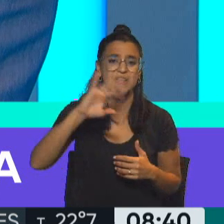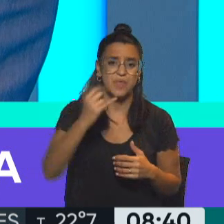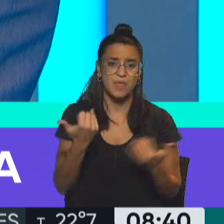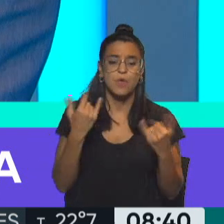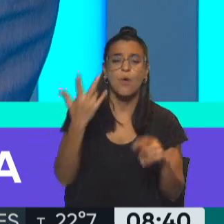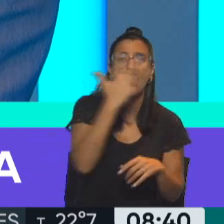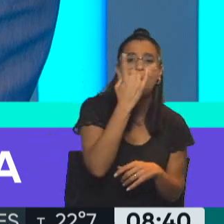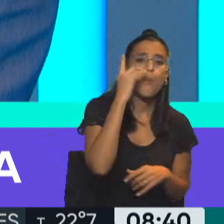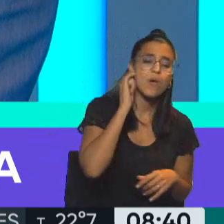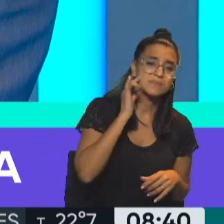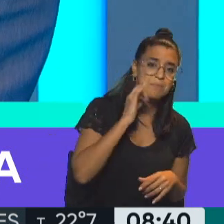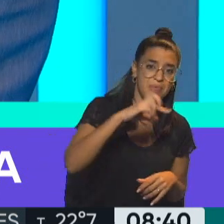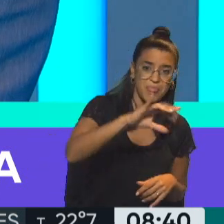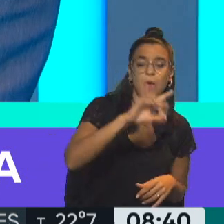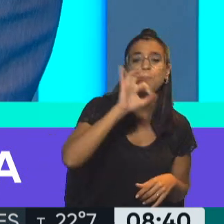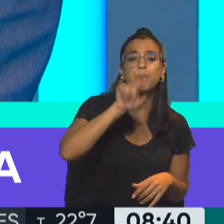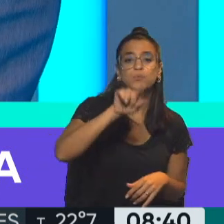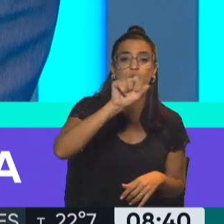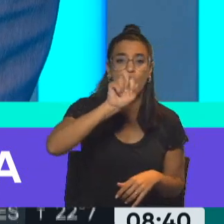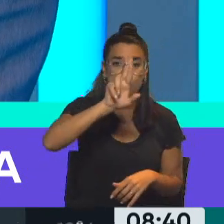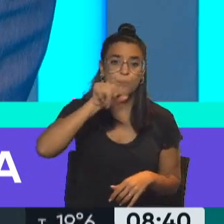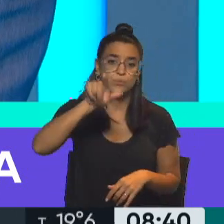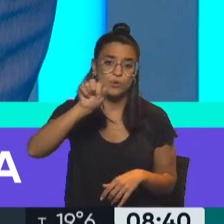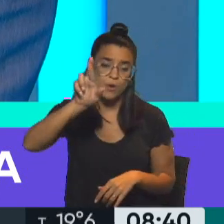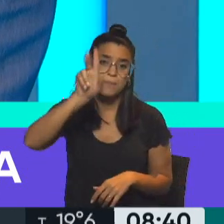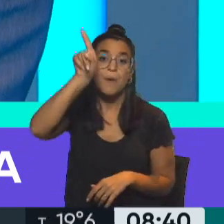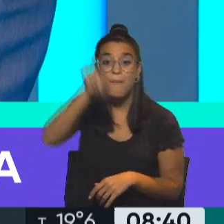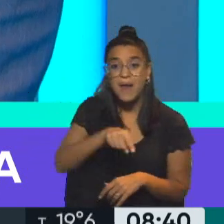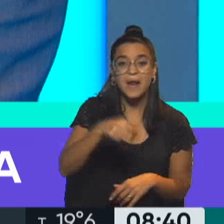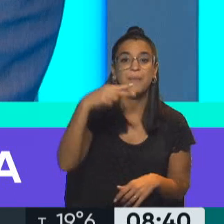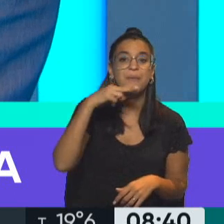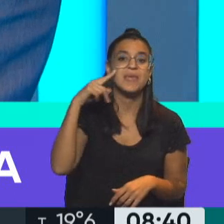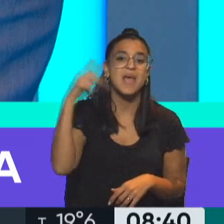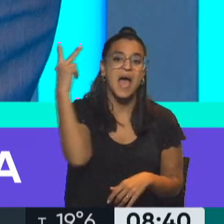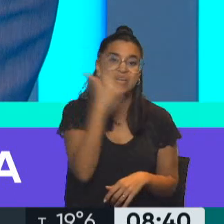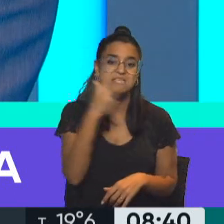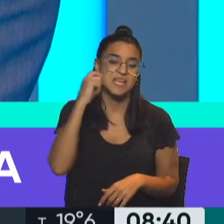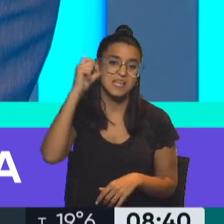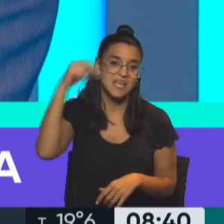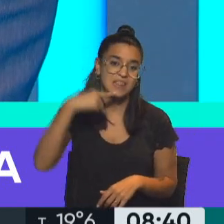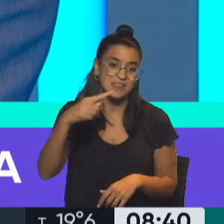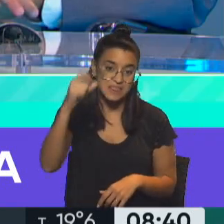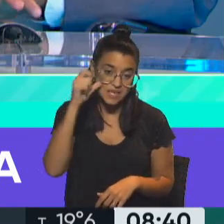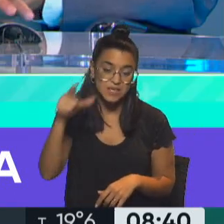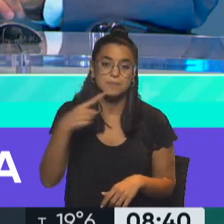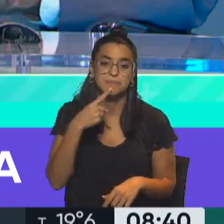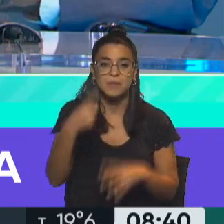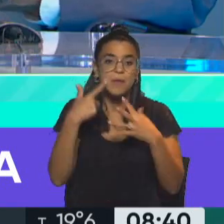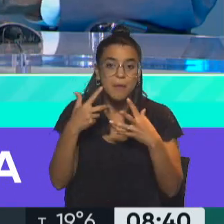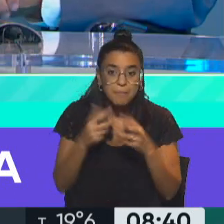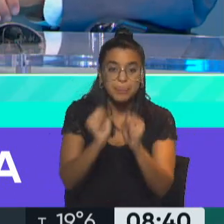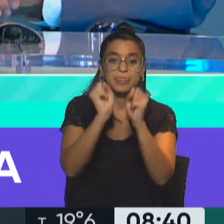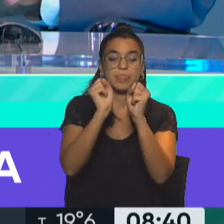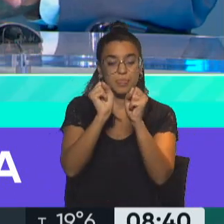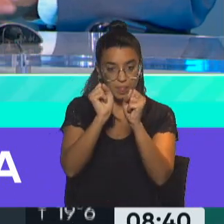huésped punto org.ar vih gente o directamente pueden entrar a huésped punto por punto área y la van a encontrar